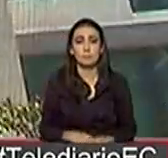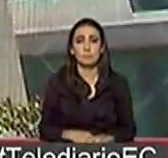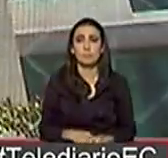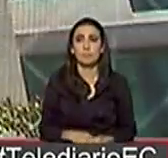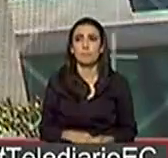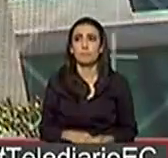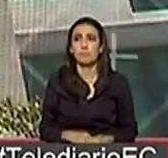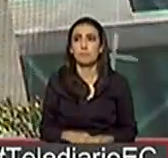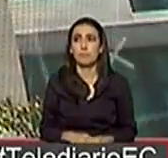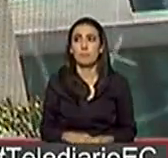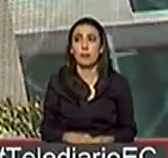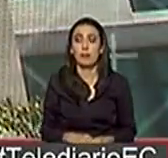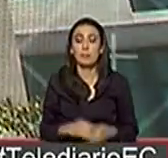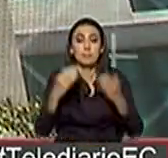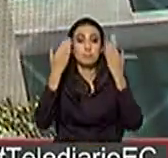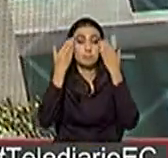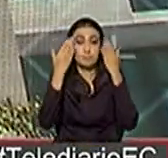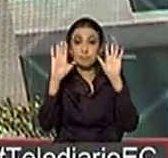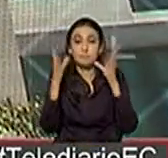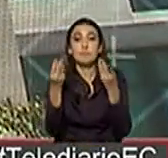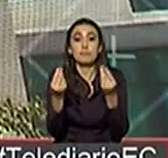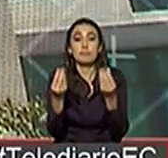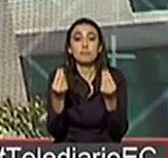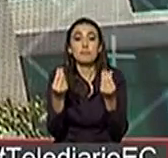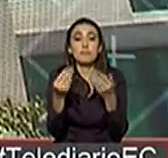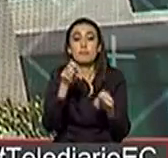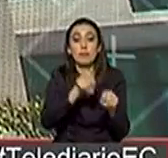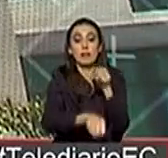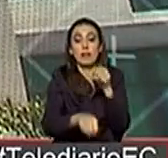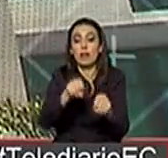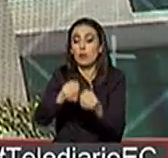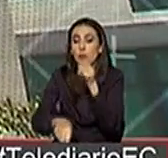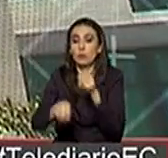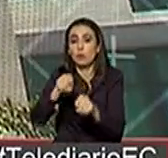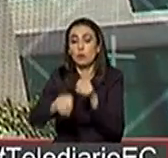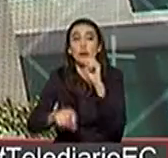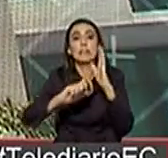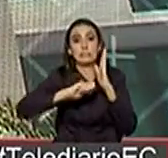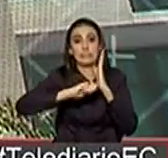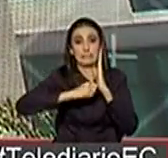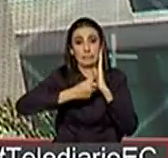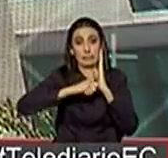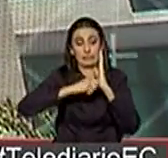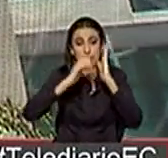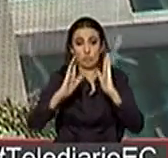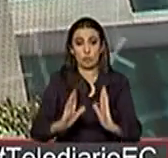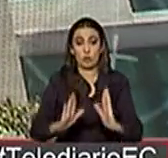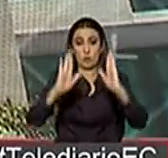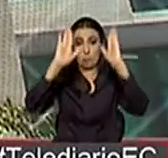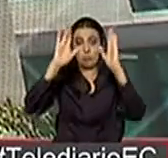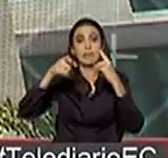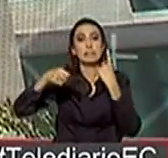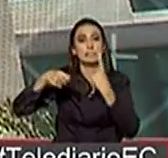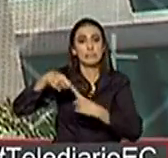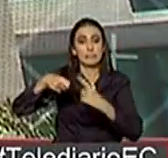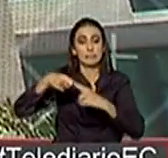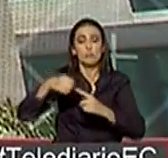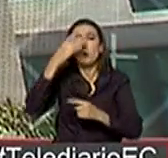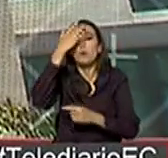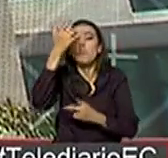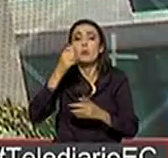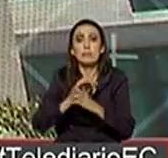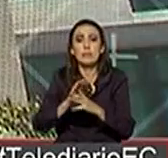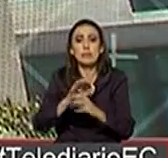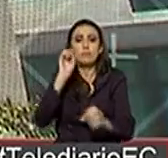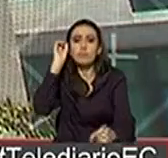aún no se cuantifican los daños materiales que sufrió la contraloría general del estado en su matriz en quitó tras el atentado que